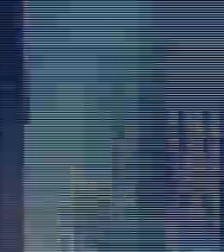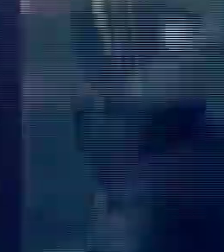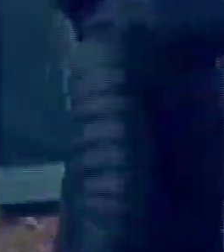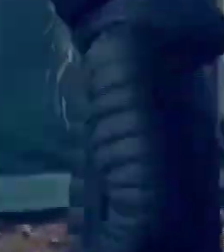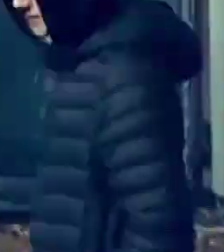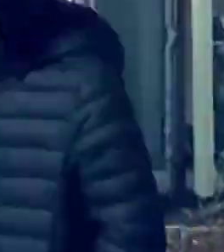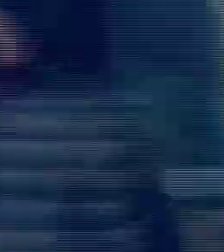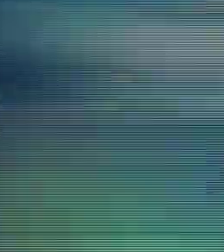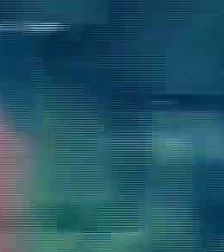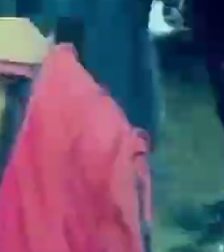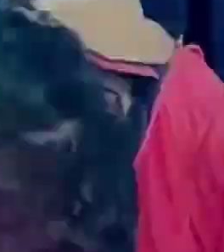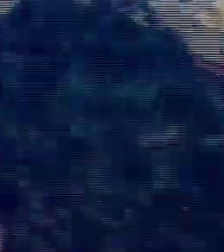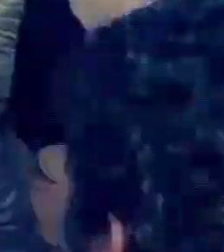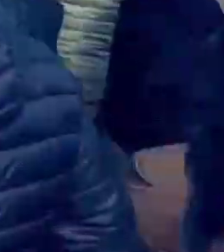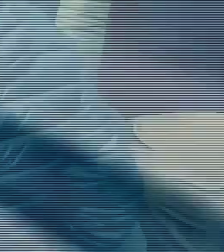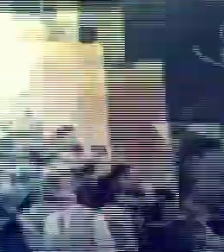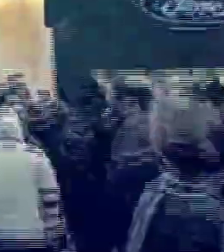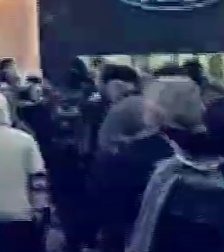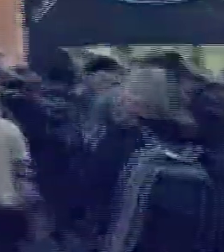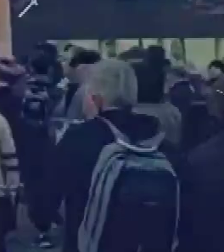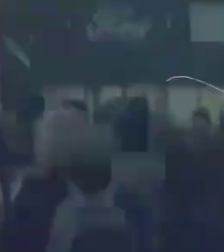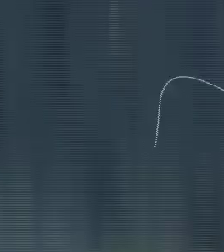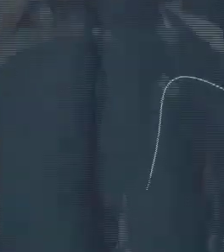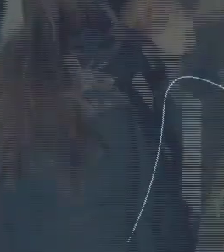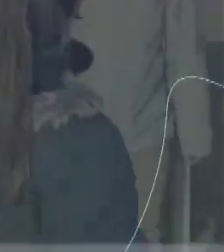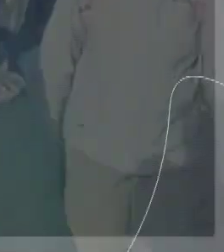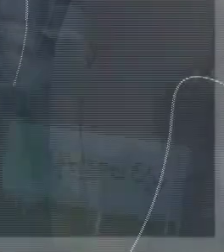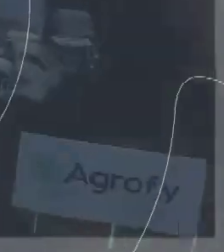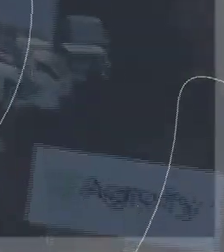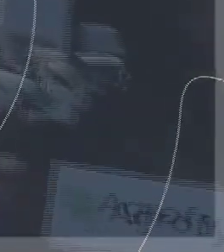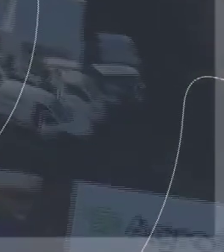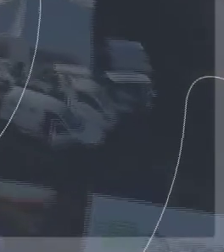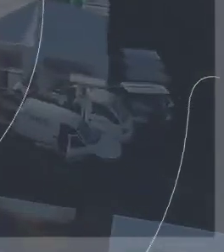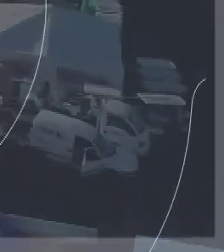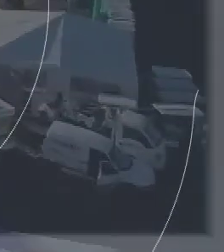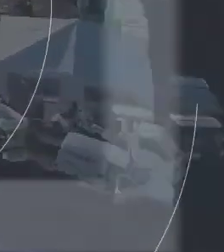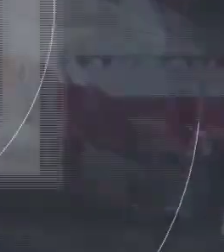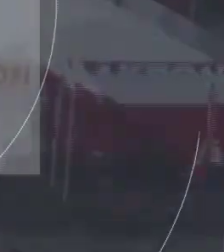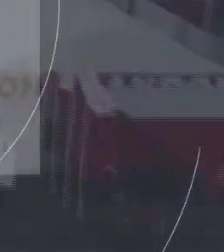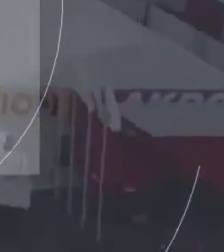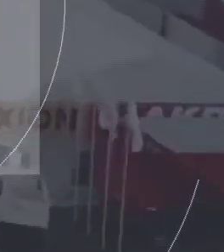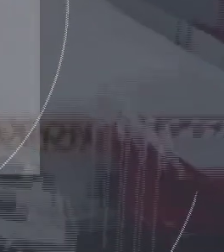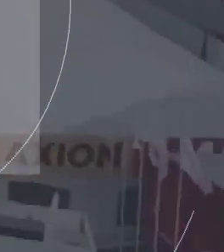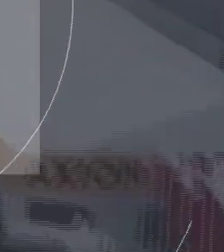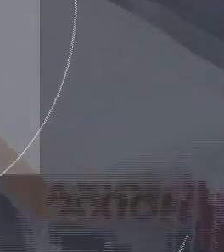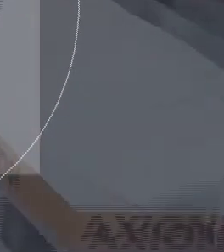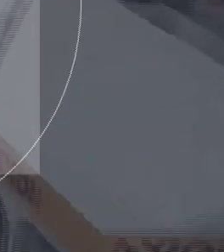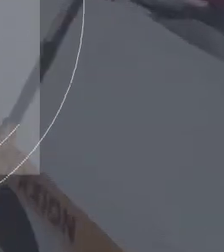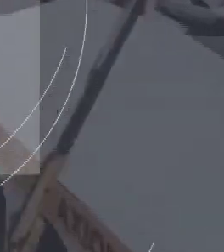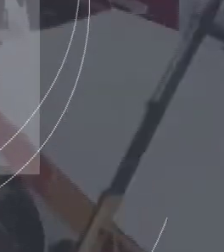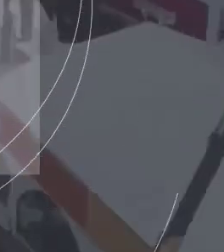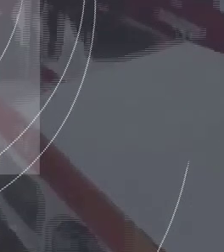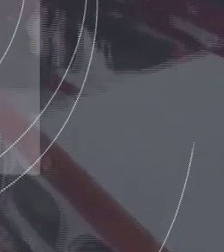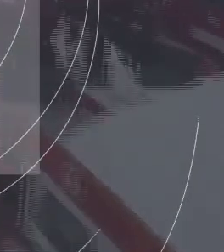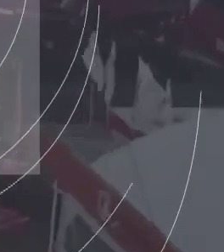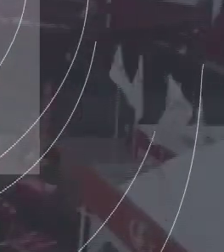Los que saben, la reconocen. Agroactiva 2024. De fierro. Nacida